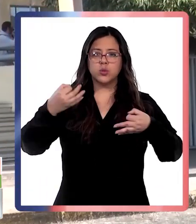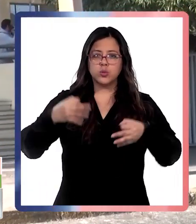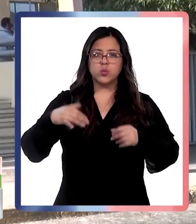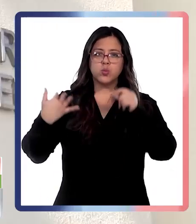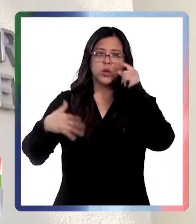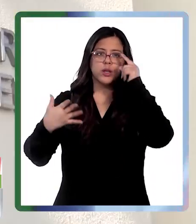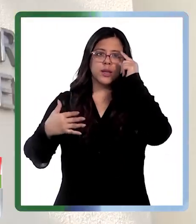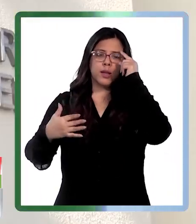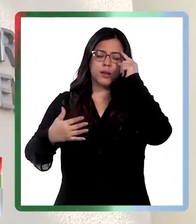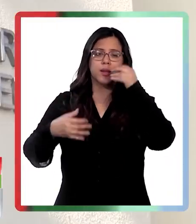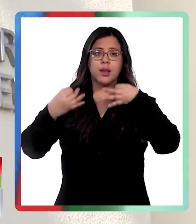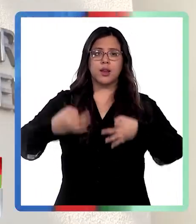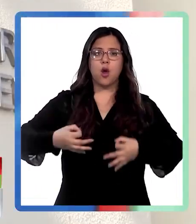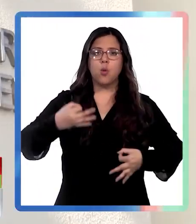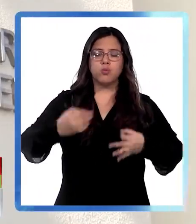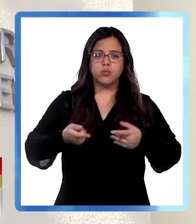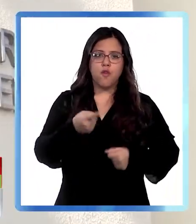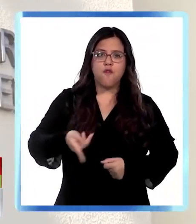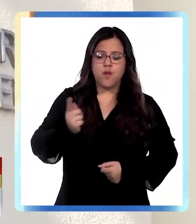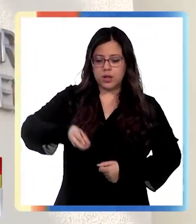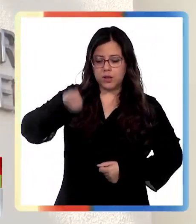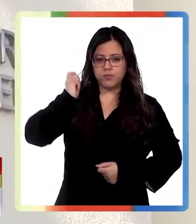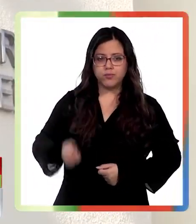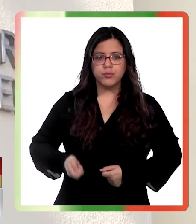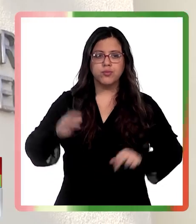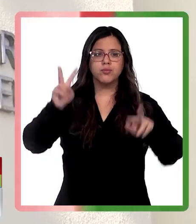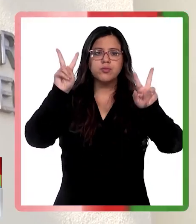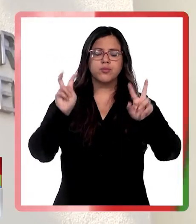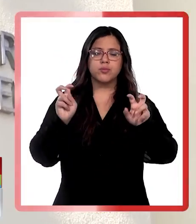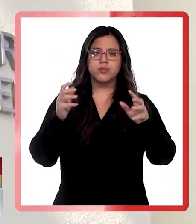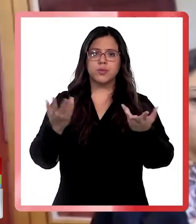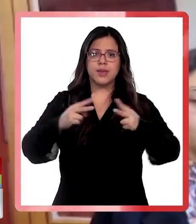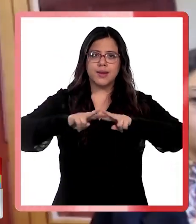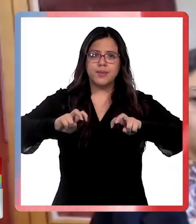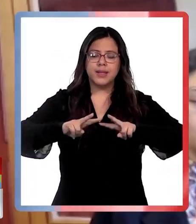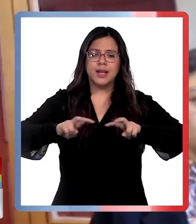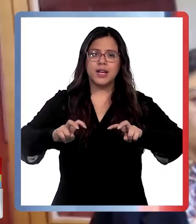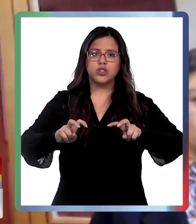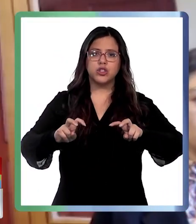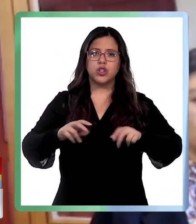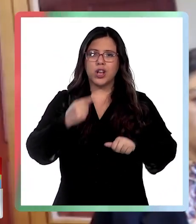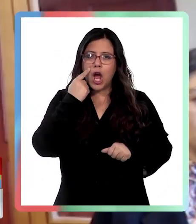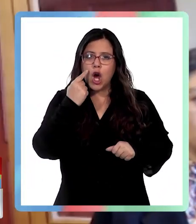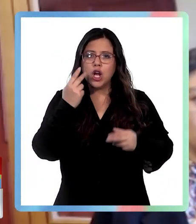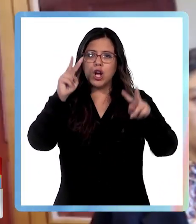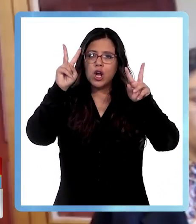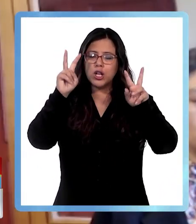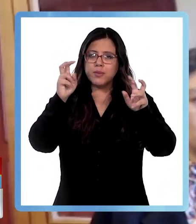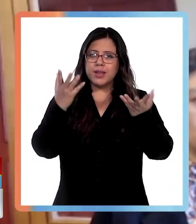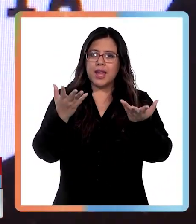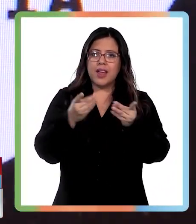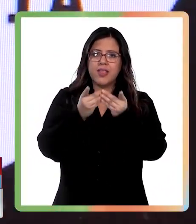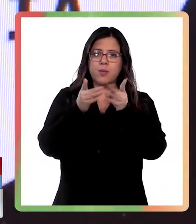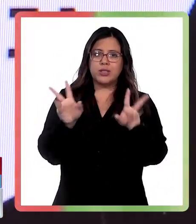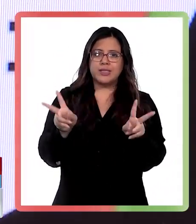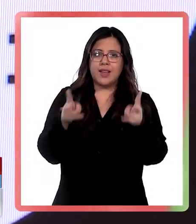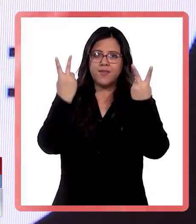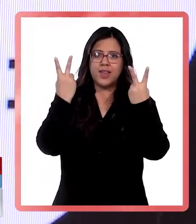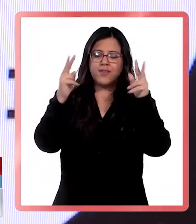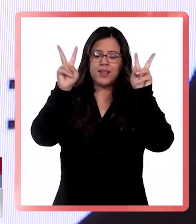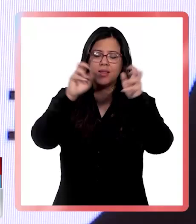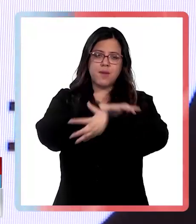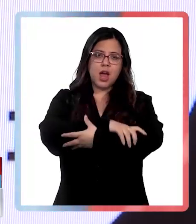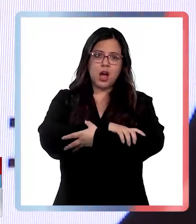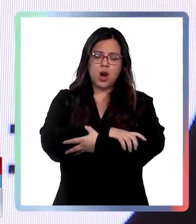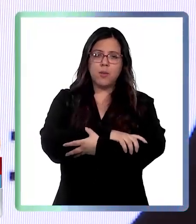llevó a cabo una importante audiencia de reformalización en el marco de la investigación conocida como Arista